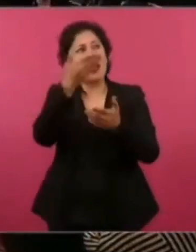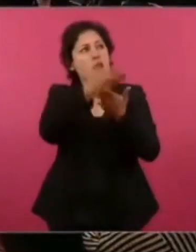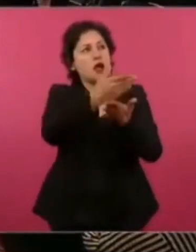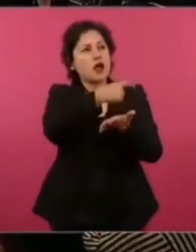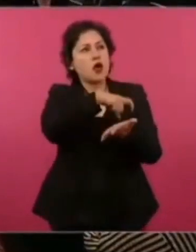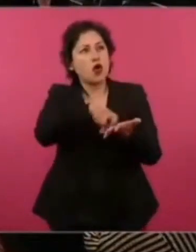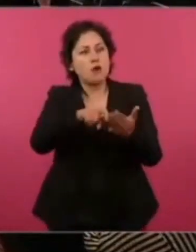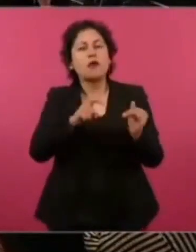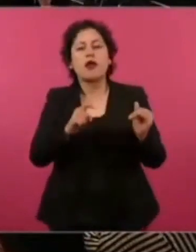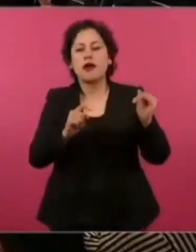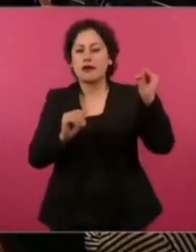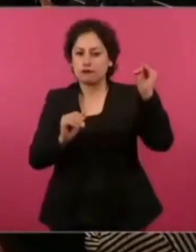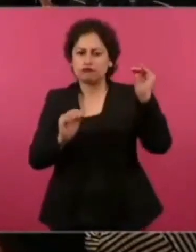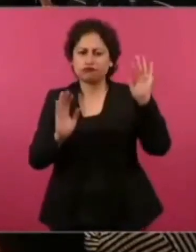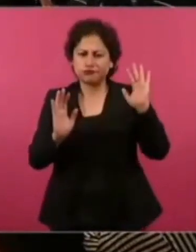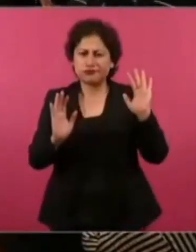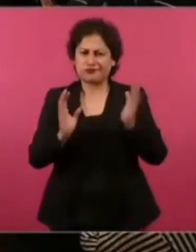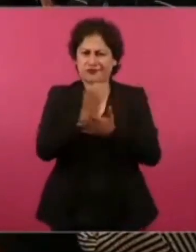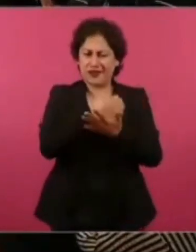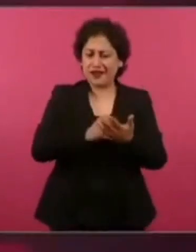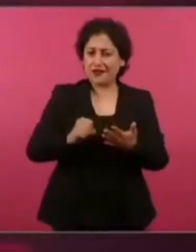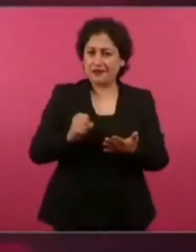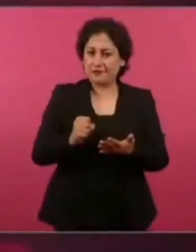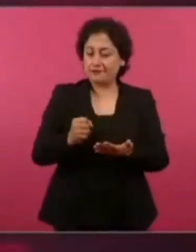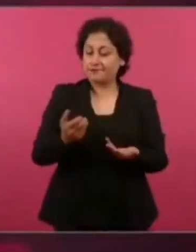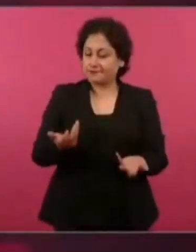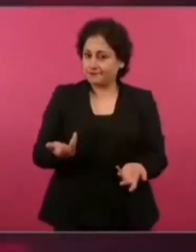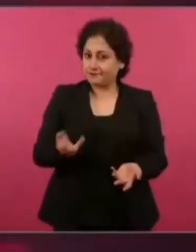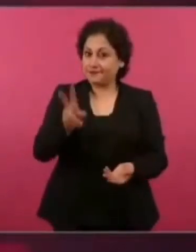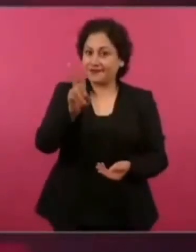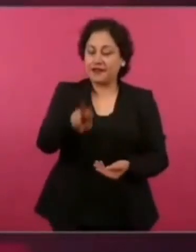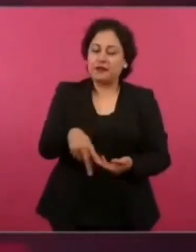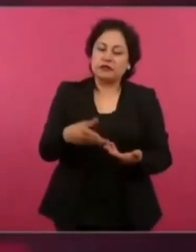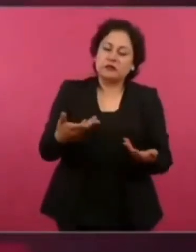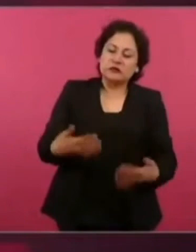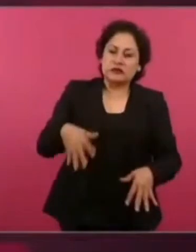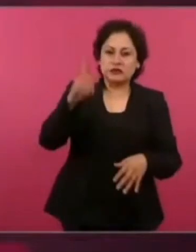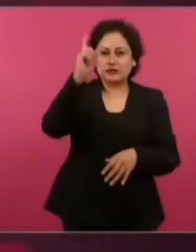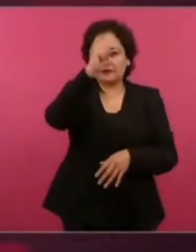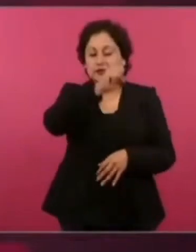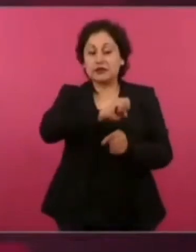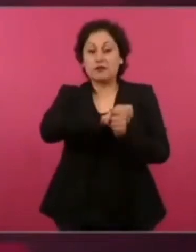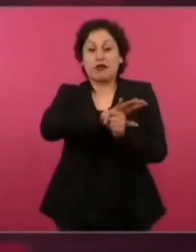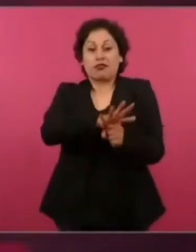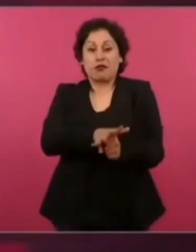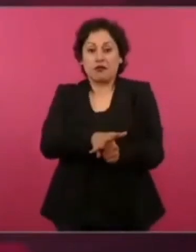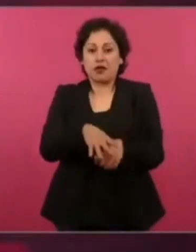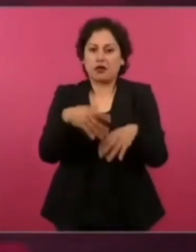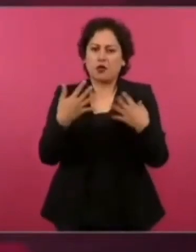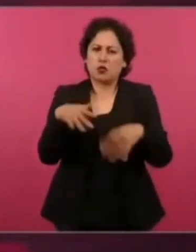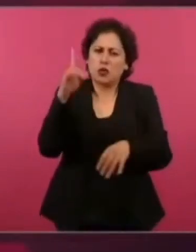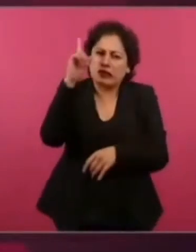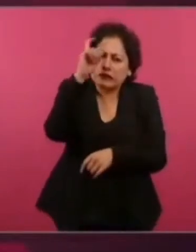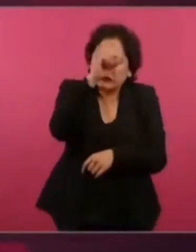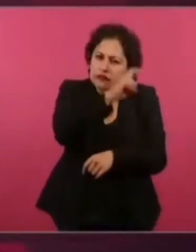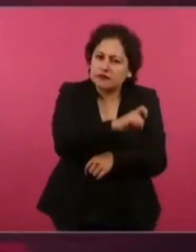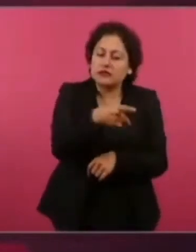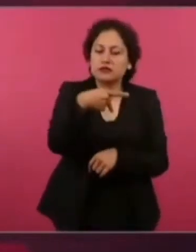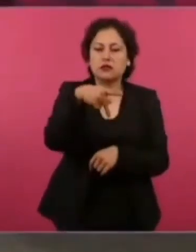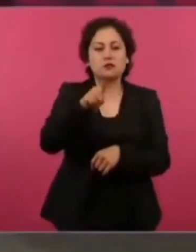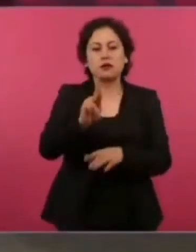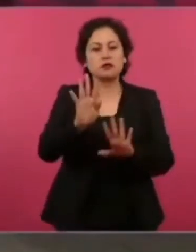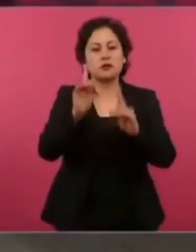a pesar de la pandemia, repito, se redujo el número de pobres en el tiempo